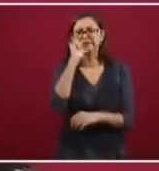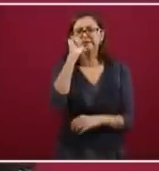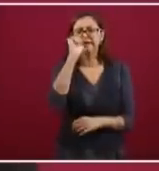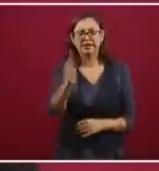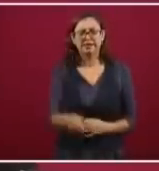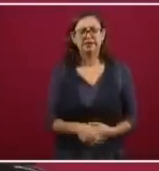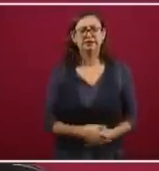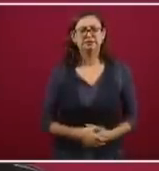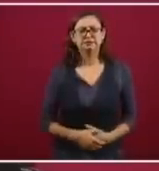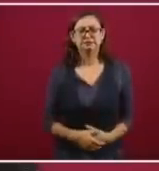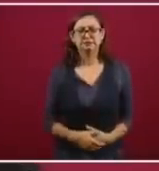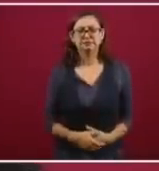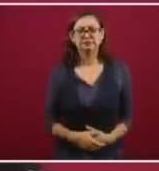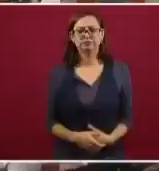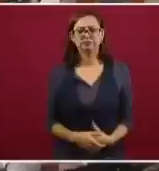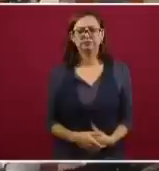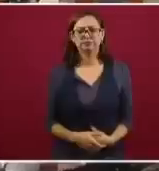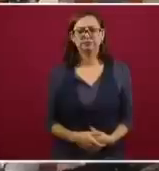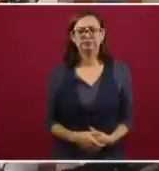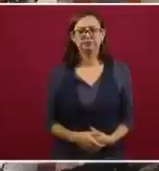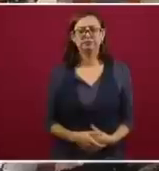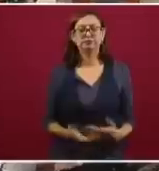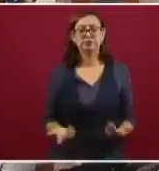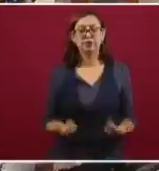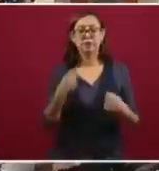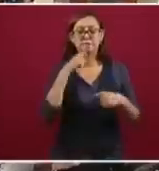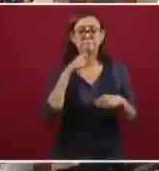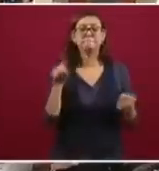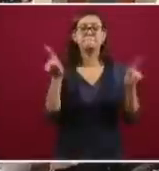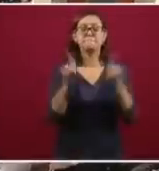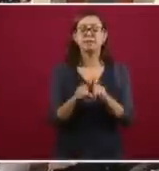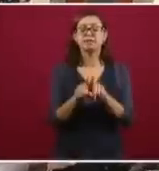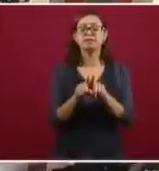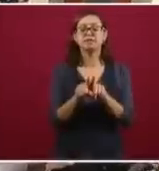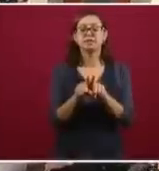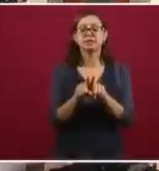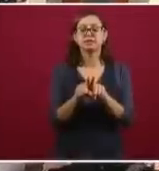y que se termine pues